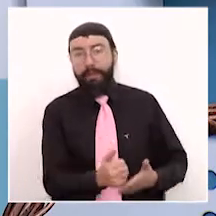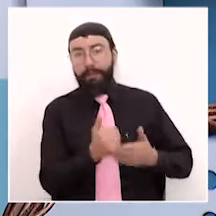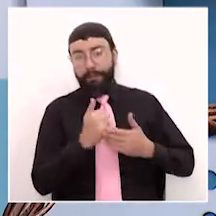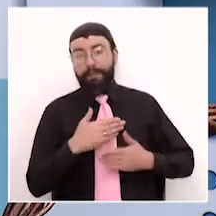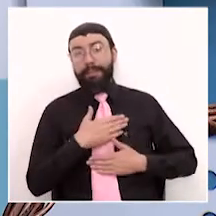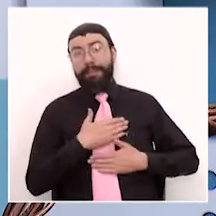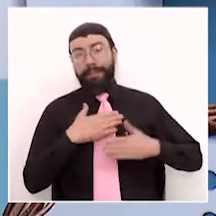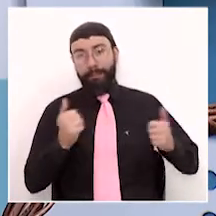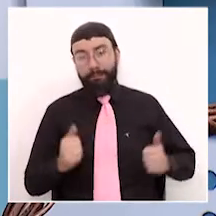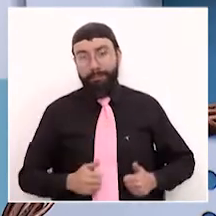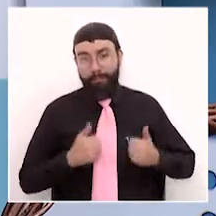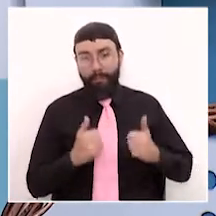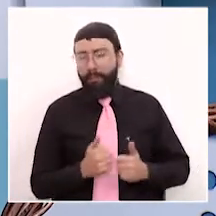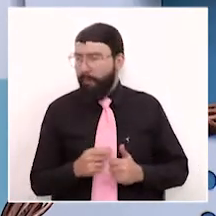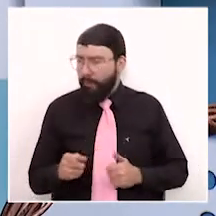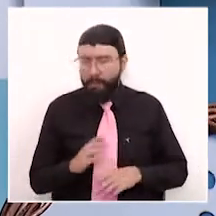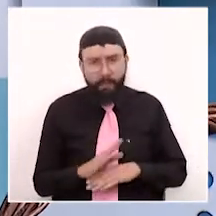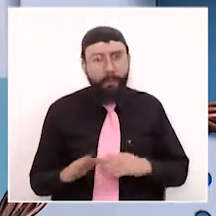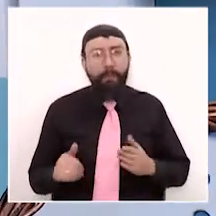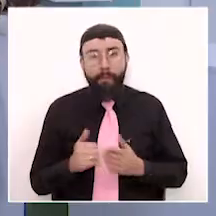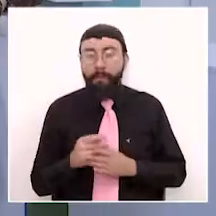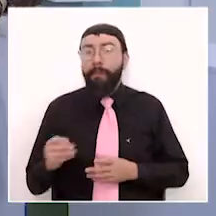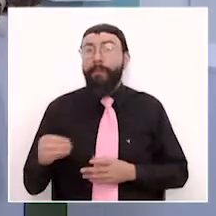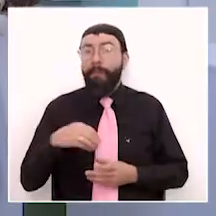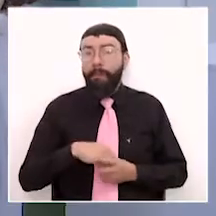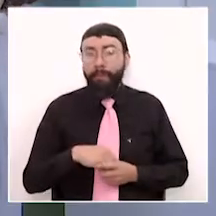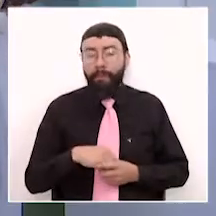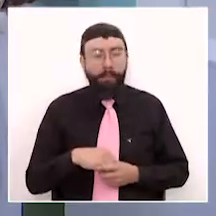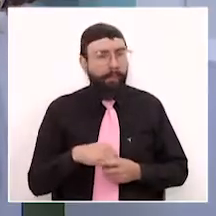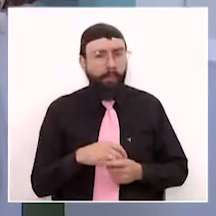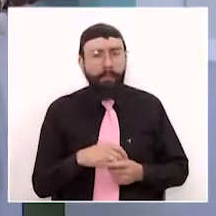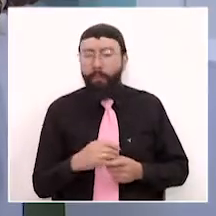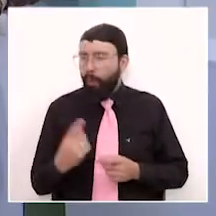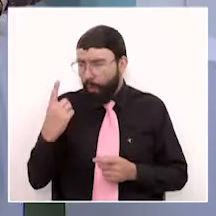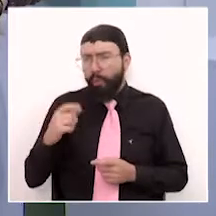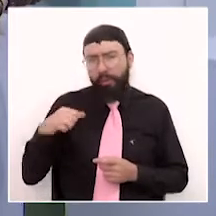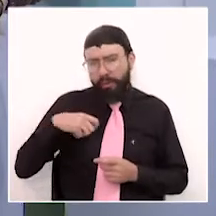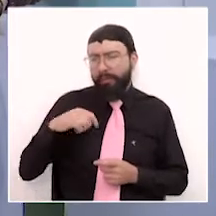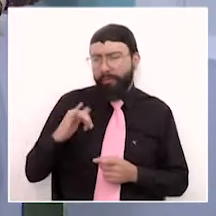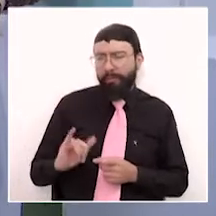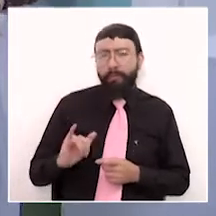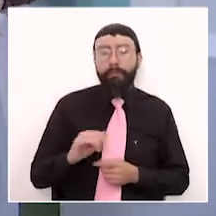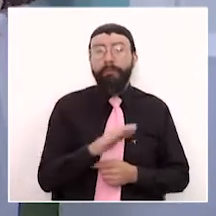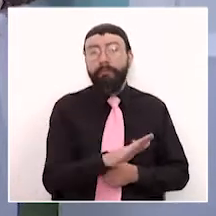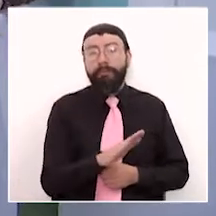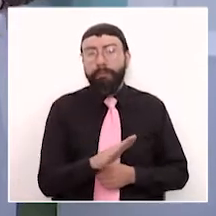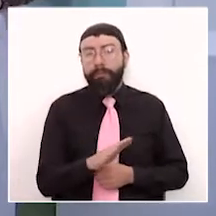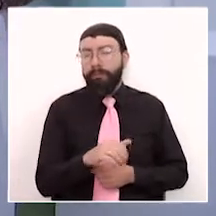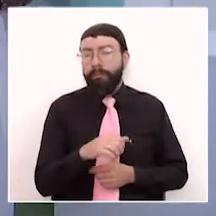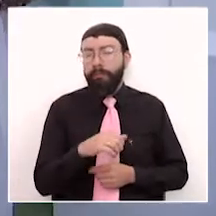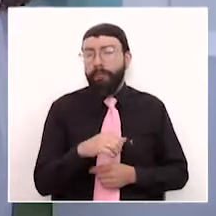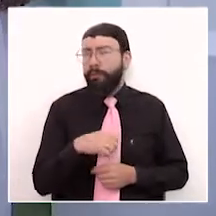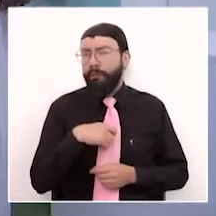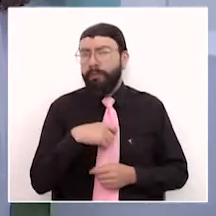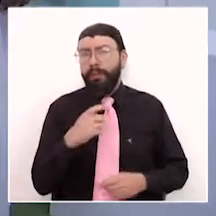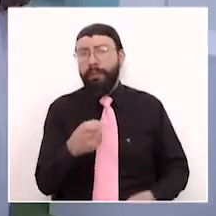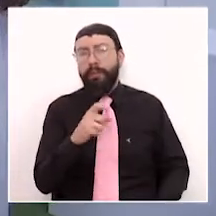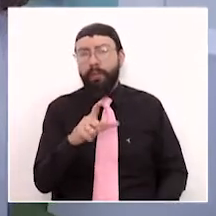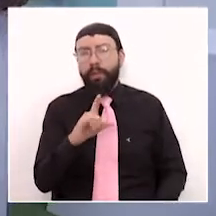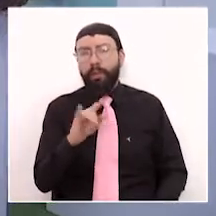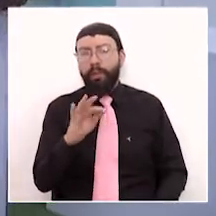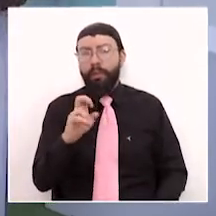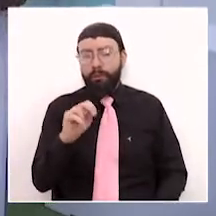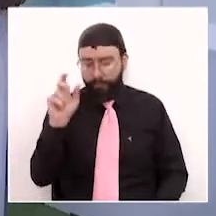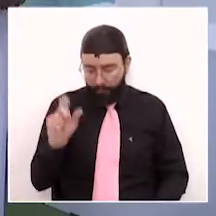estos panes están hechos con fermentación del gluten, bueno, menos uno en este caso, que es el pan sin gluten, porque también la doctora nos